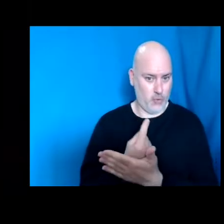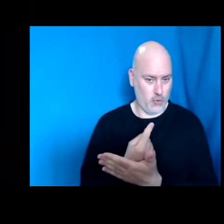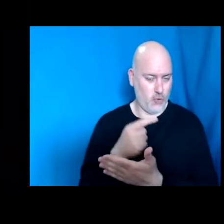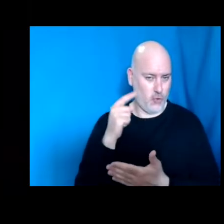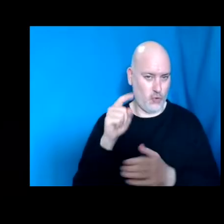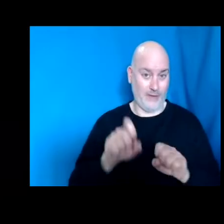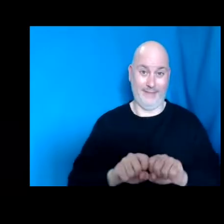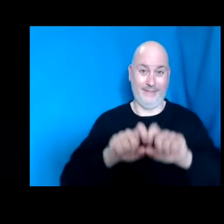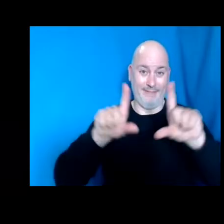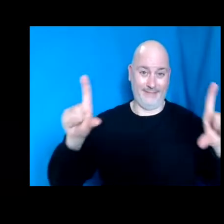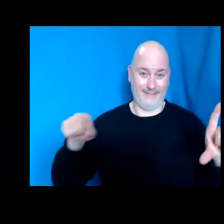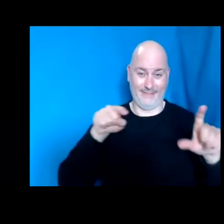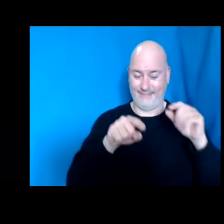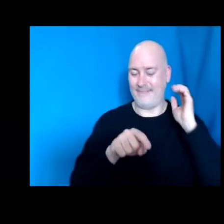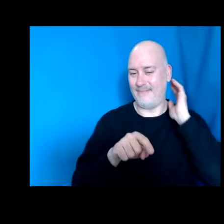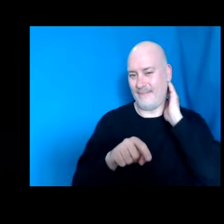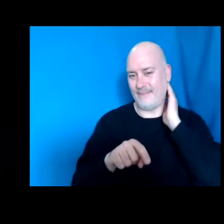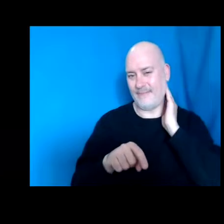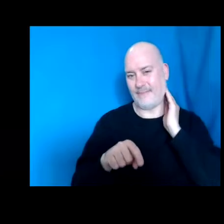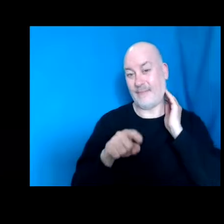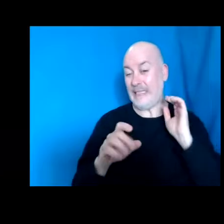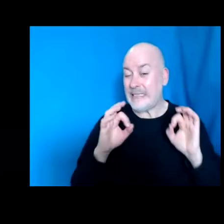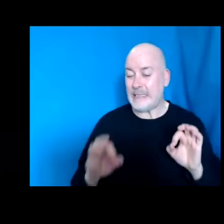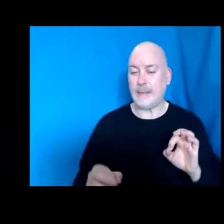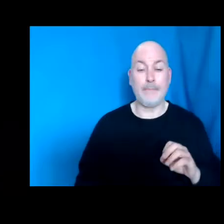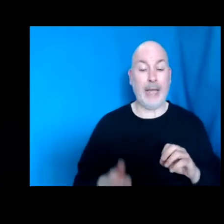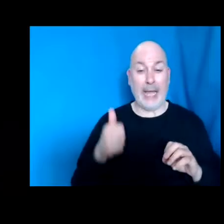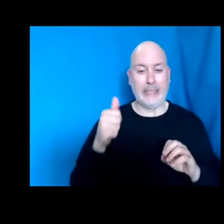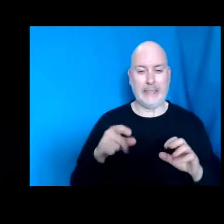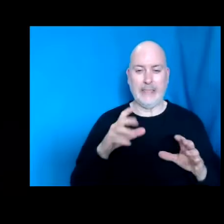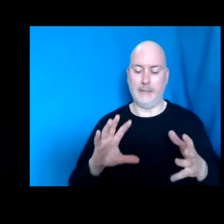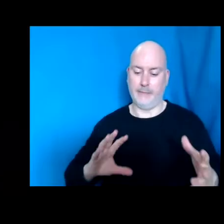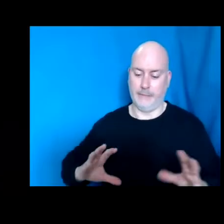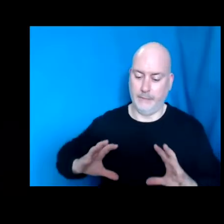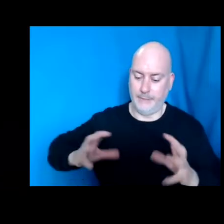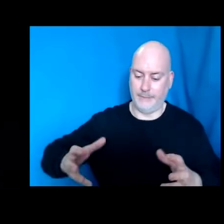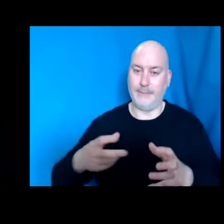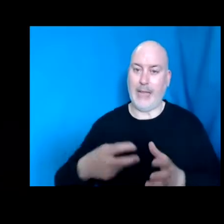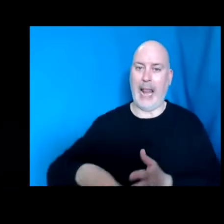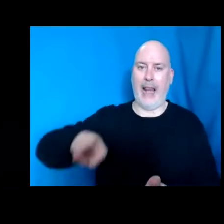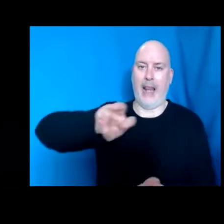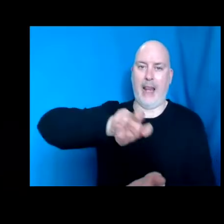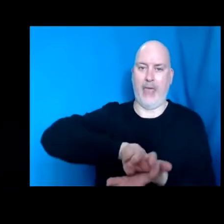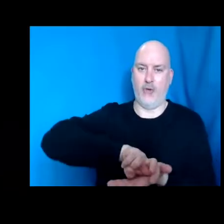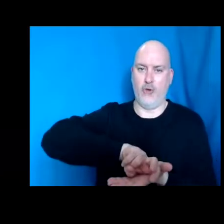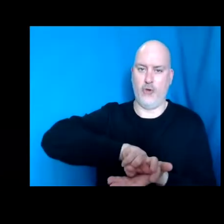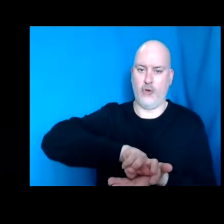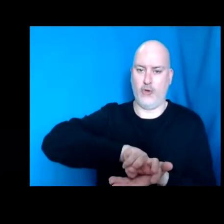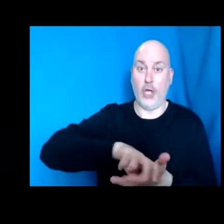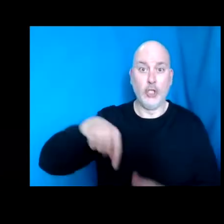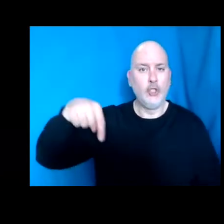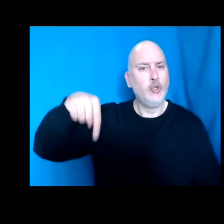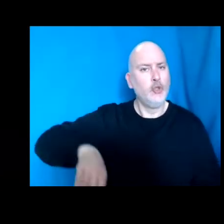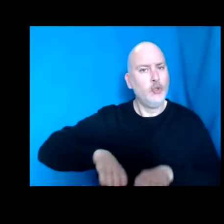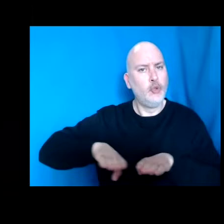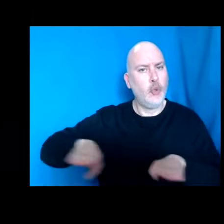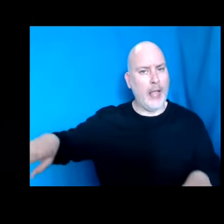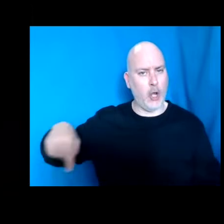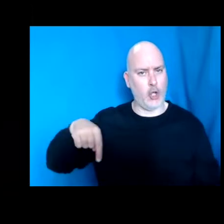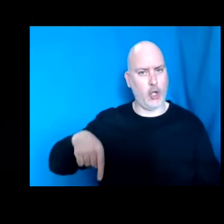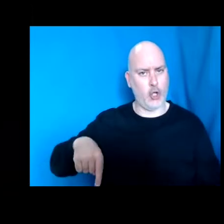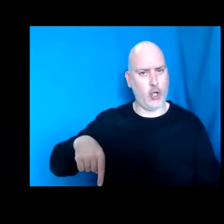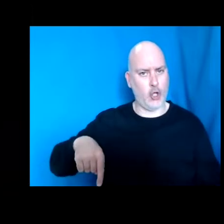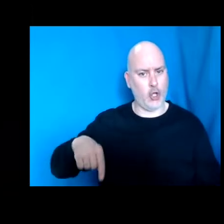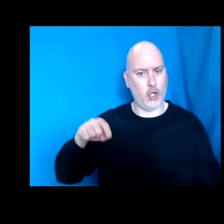dibujo de aquí abajo, es sobre todo ponerlo en una posición de lado, tumbado en el suelo y en un lugar donde